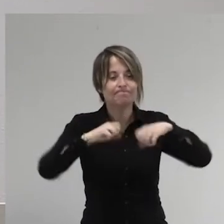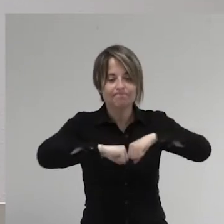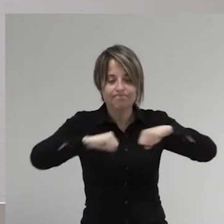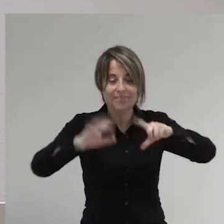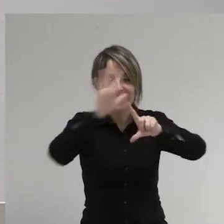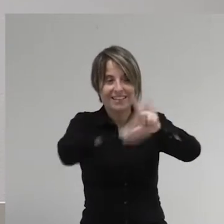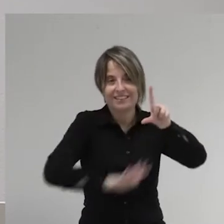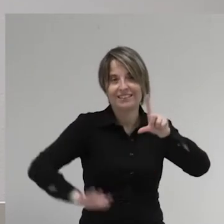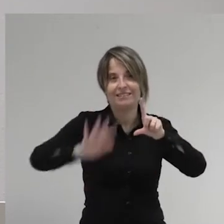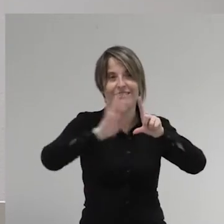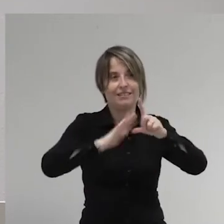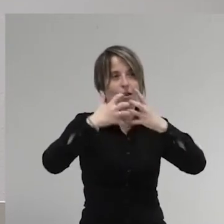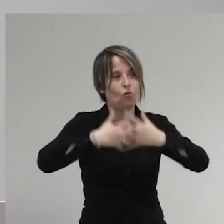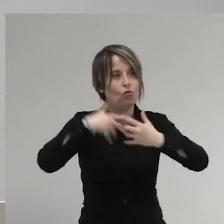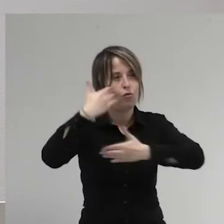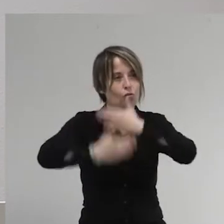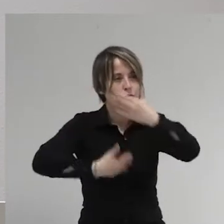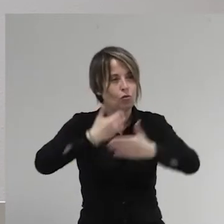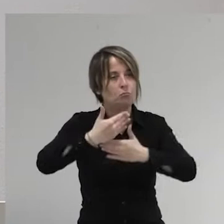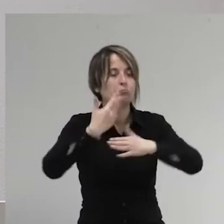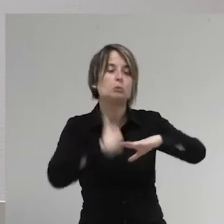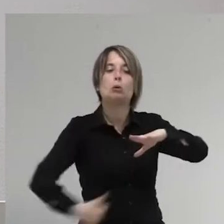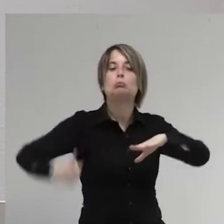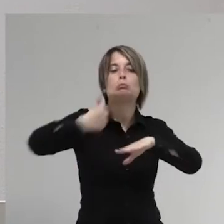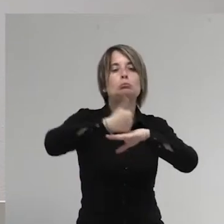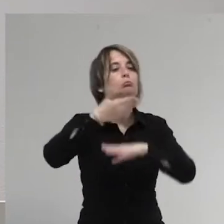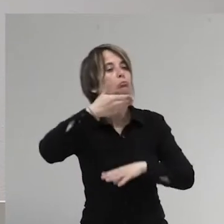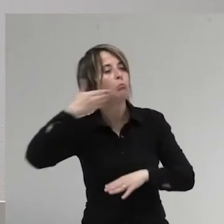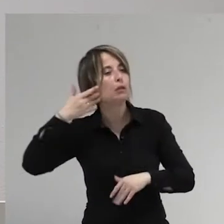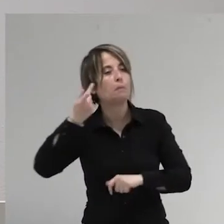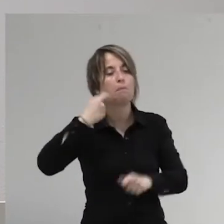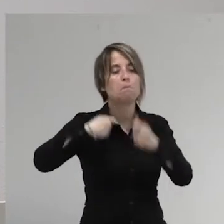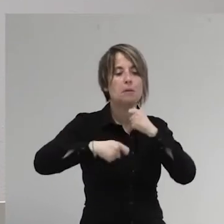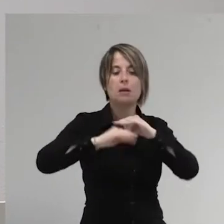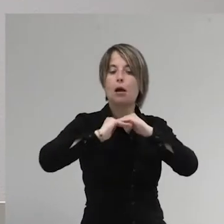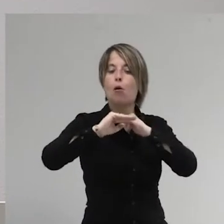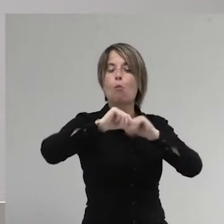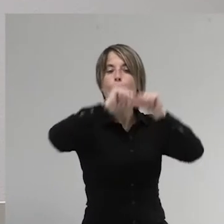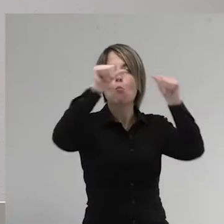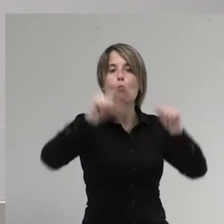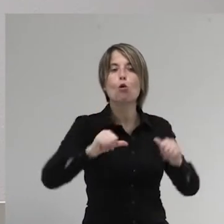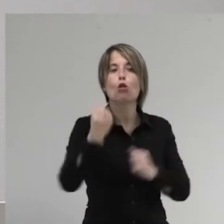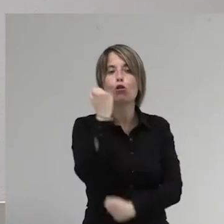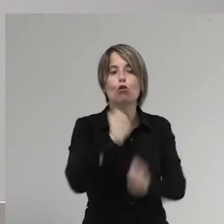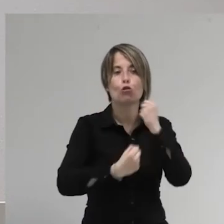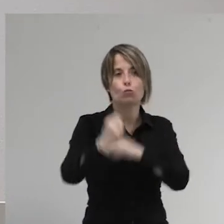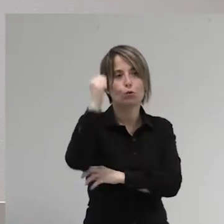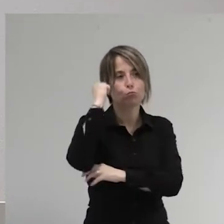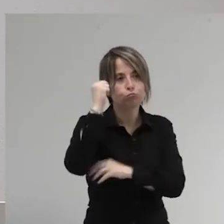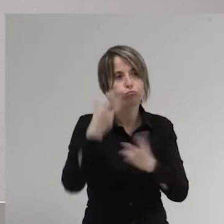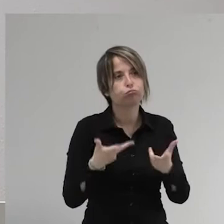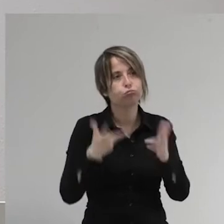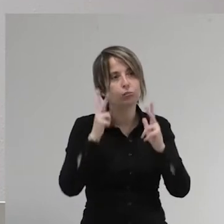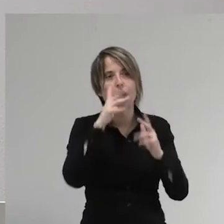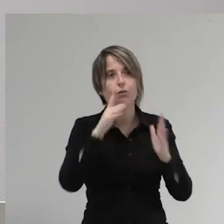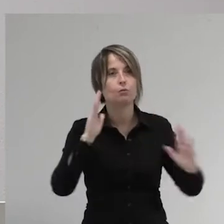Estado pone al abasto de las élites y el mercado para la pervivencia del modelo económico capitalista neoliberal en su